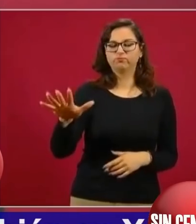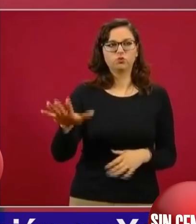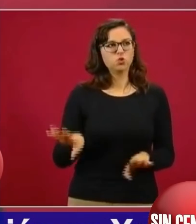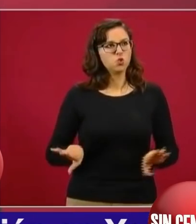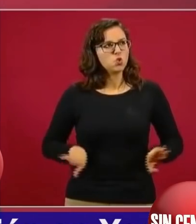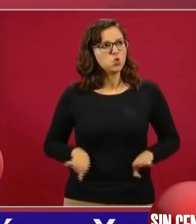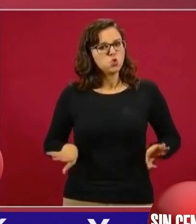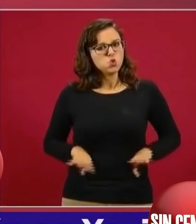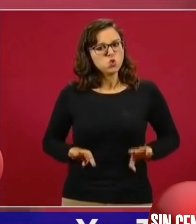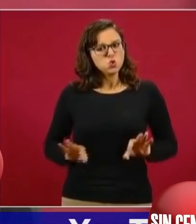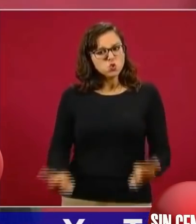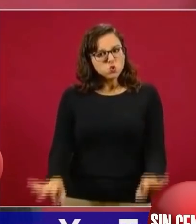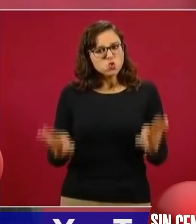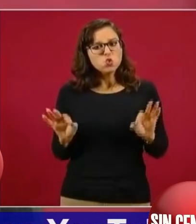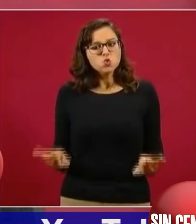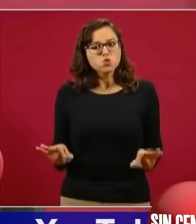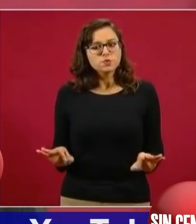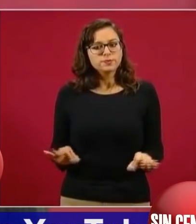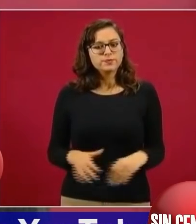extraordinario